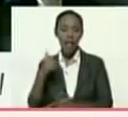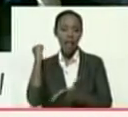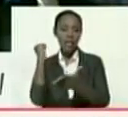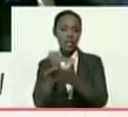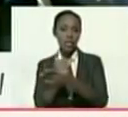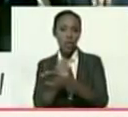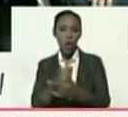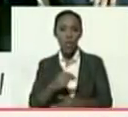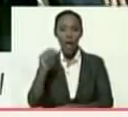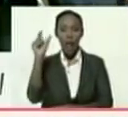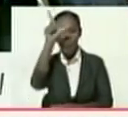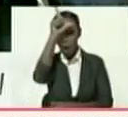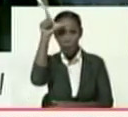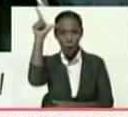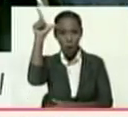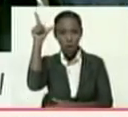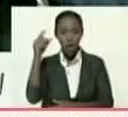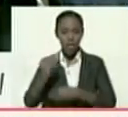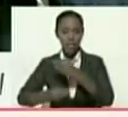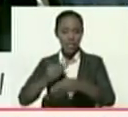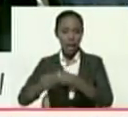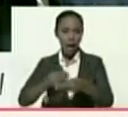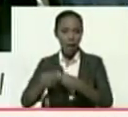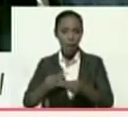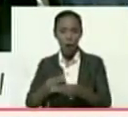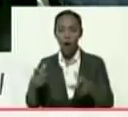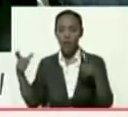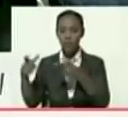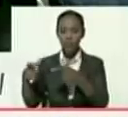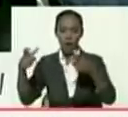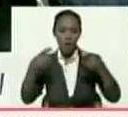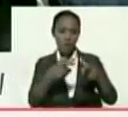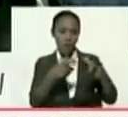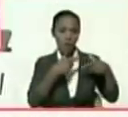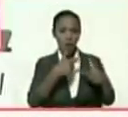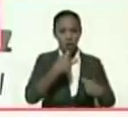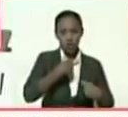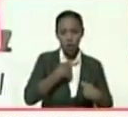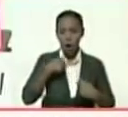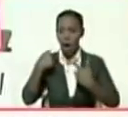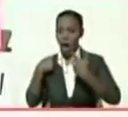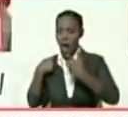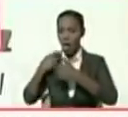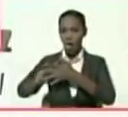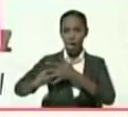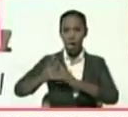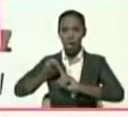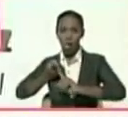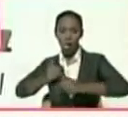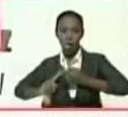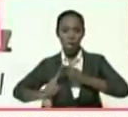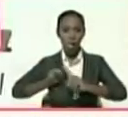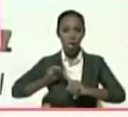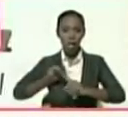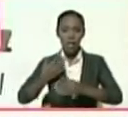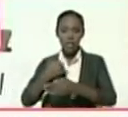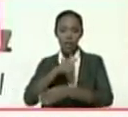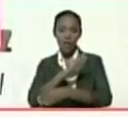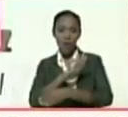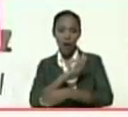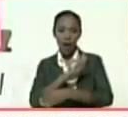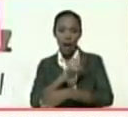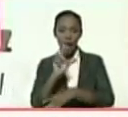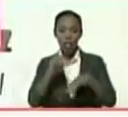López. No, hicimos las reuniones previas en tal lugar, yo estaba en tal lado, grabamos tal cosa en tal cosa, ese fue el 12. Y el